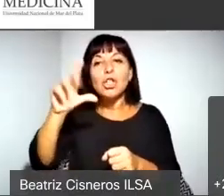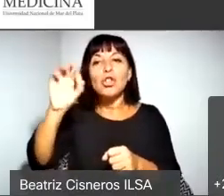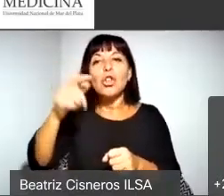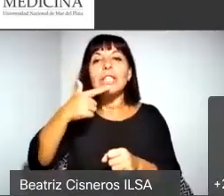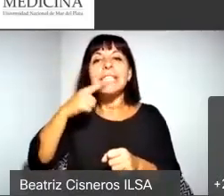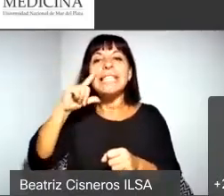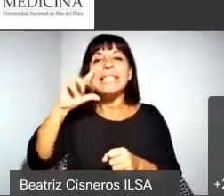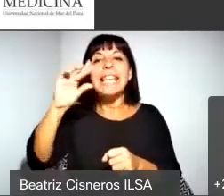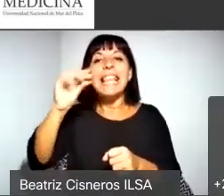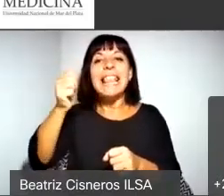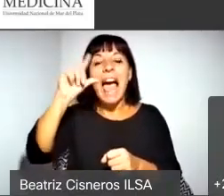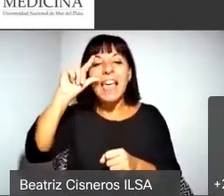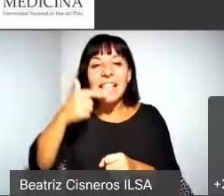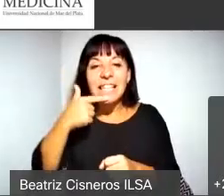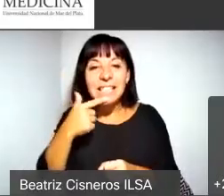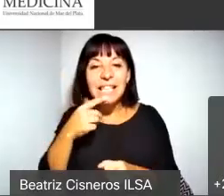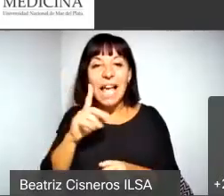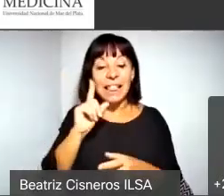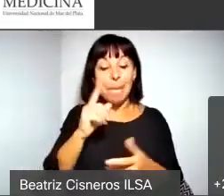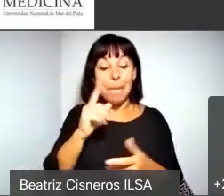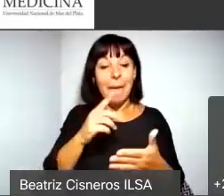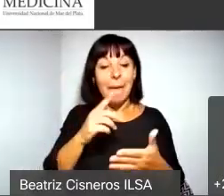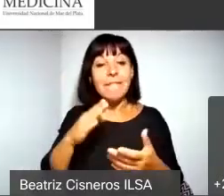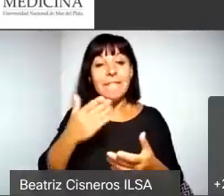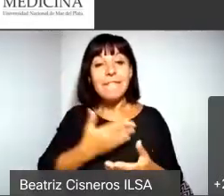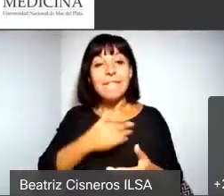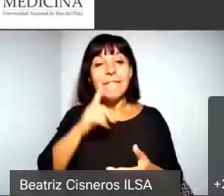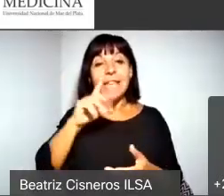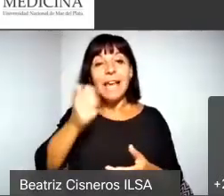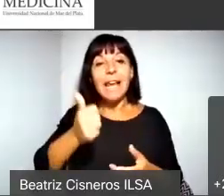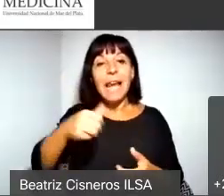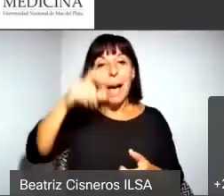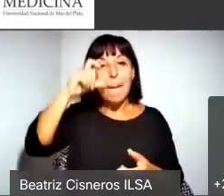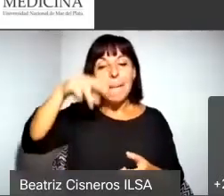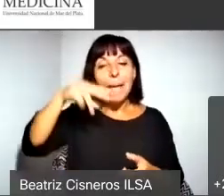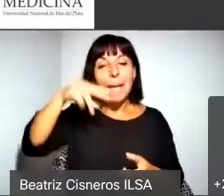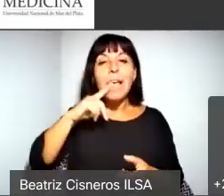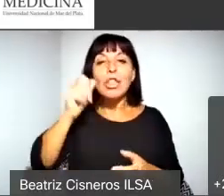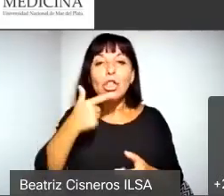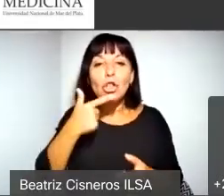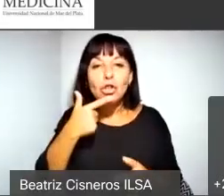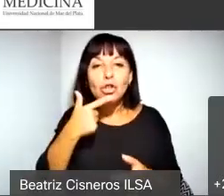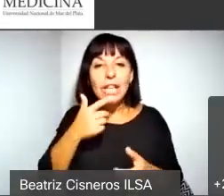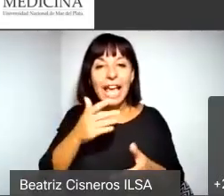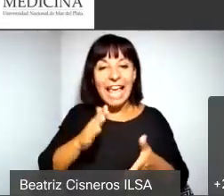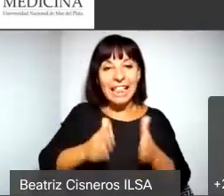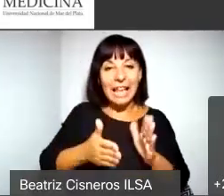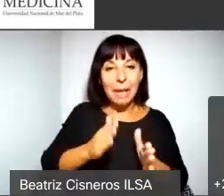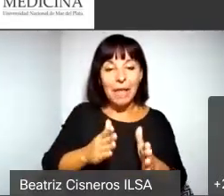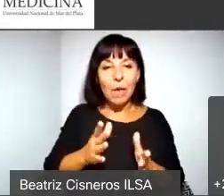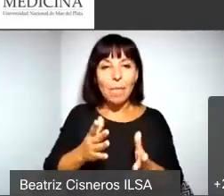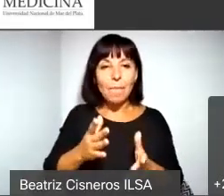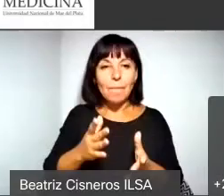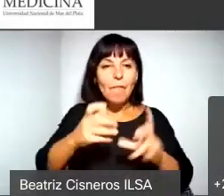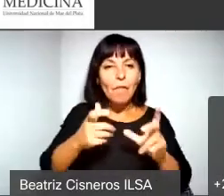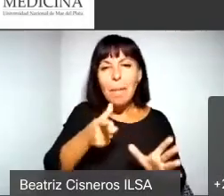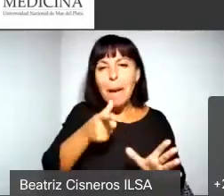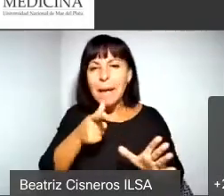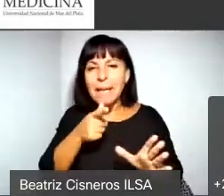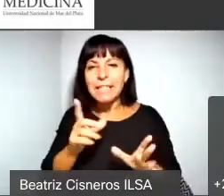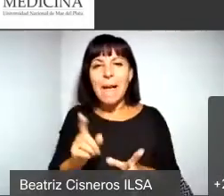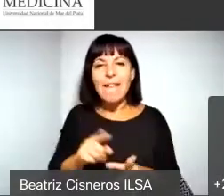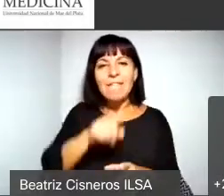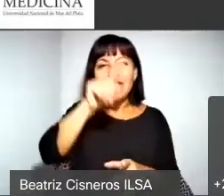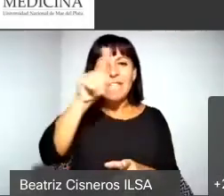Por otro lado, habíamos hablado de filamentos intermedios, que tienen forma de bastones y le otorgan a la célula